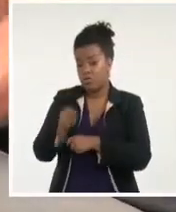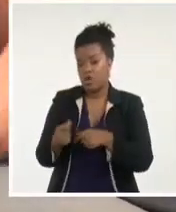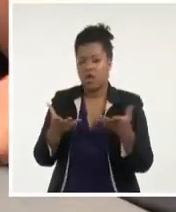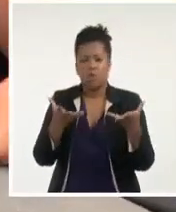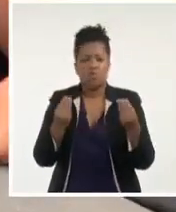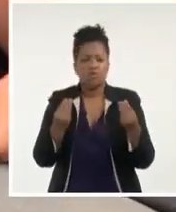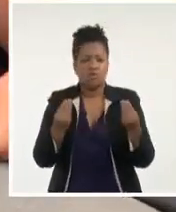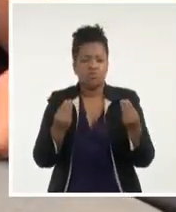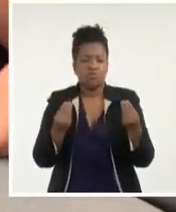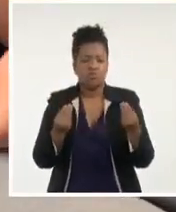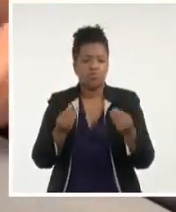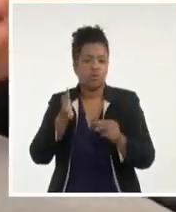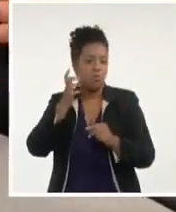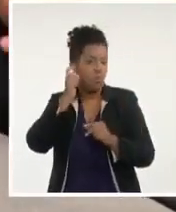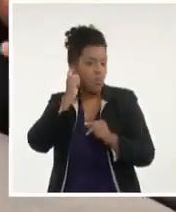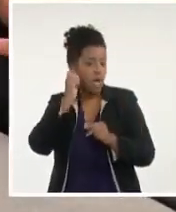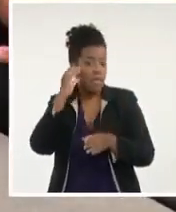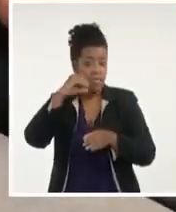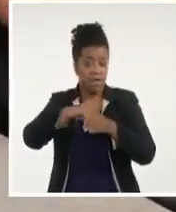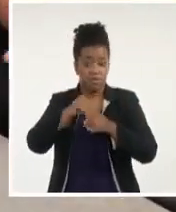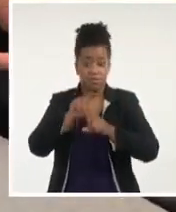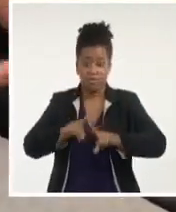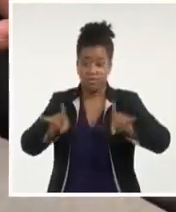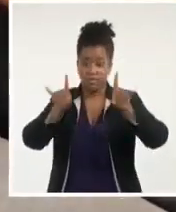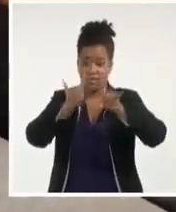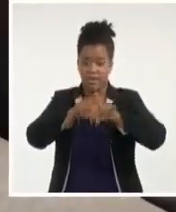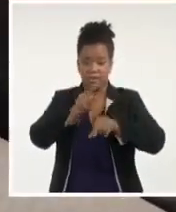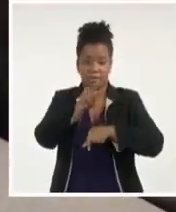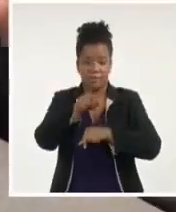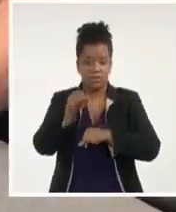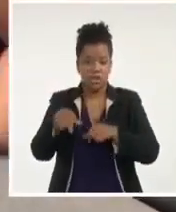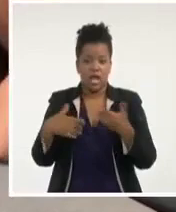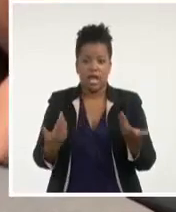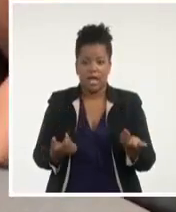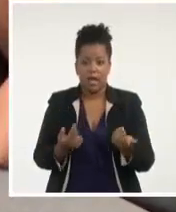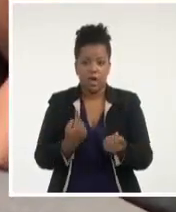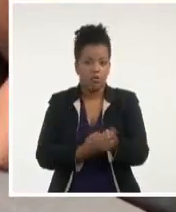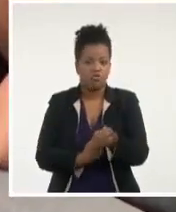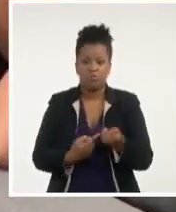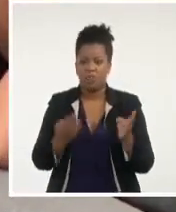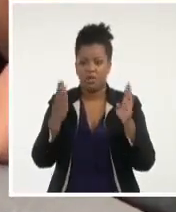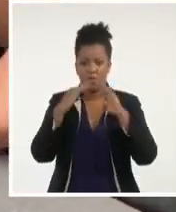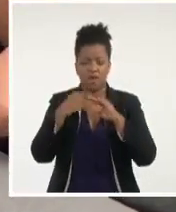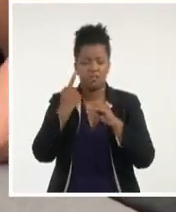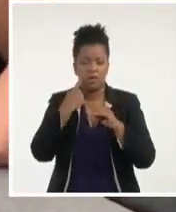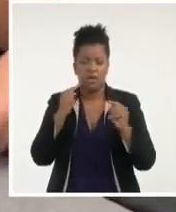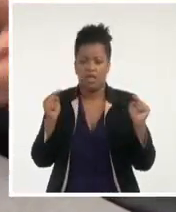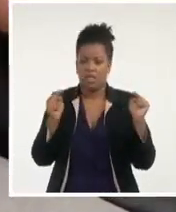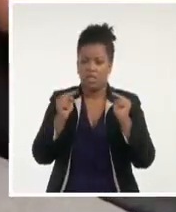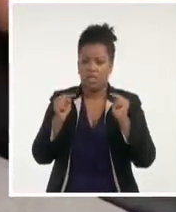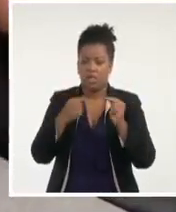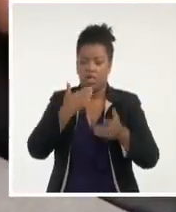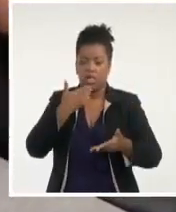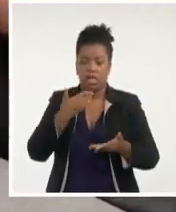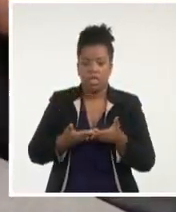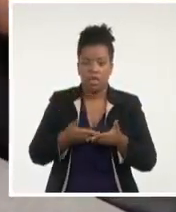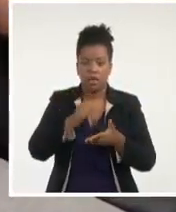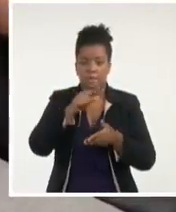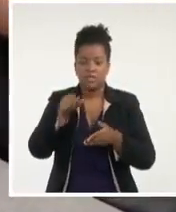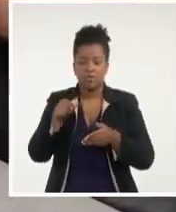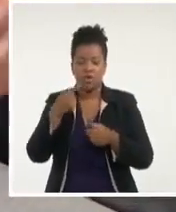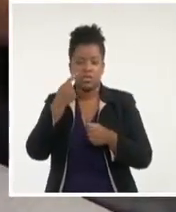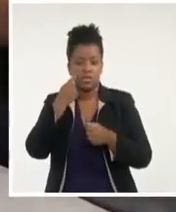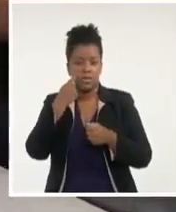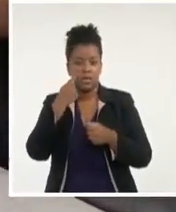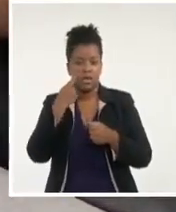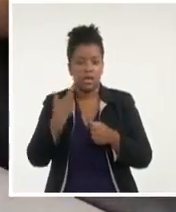fuimos a la universidad, y había muchas personas que no están acostumbradas a un enfrentamiento de ese tipo, ¿no? Y ellos se veían que eran